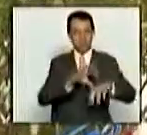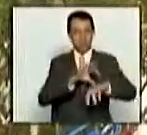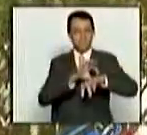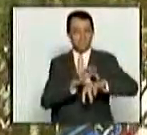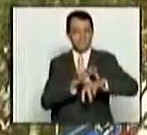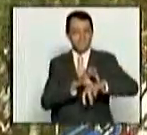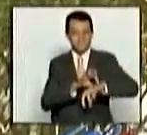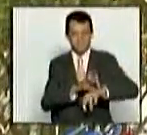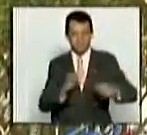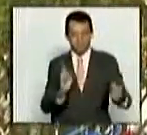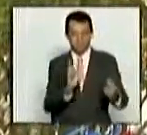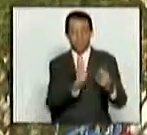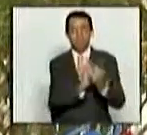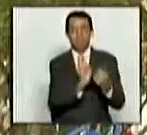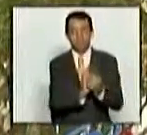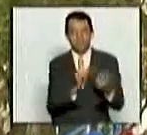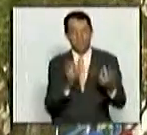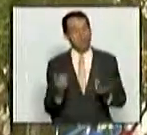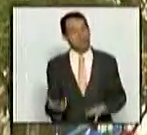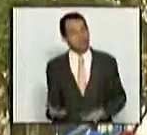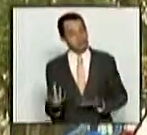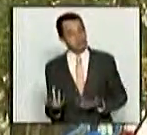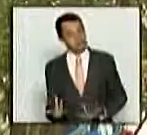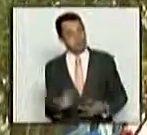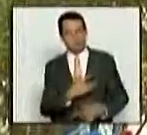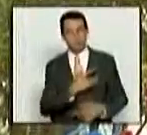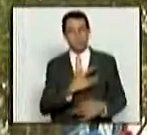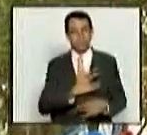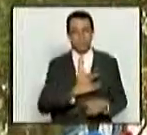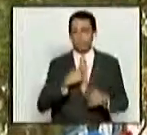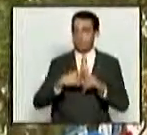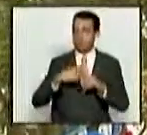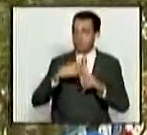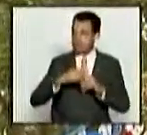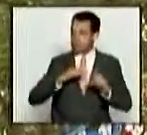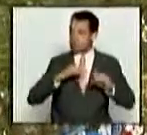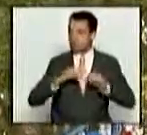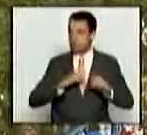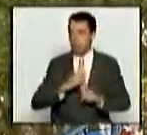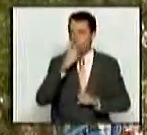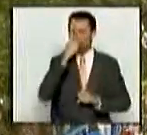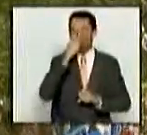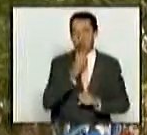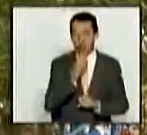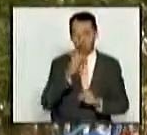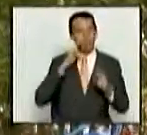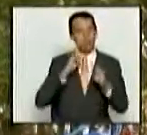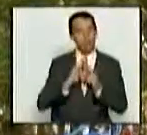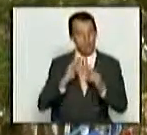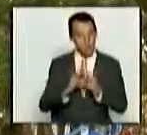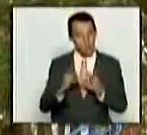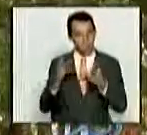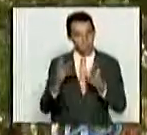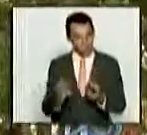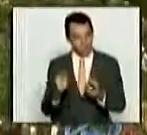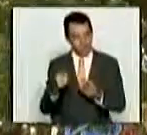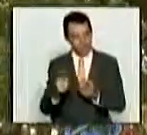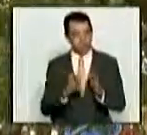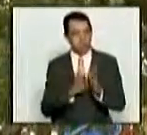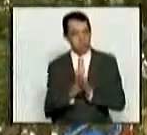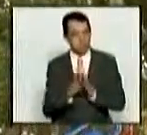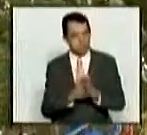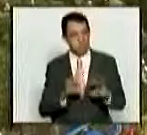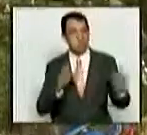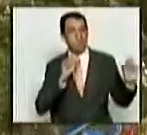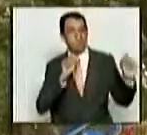de la enfermedad en este parque médico, que ojalá ustedes den la oportunidad de conocer. Quienes nos han preguntado en